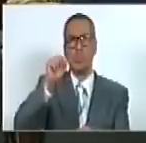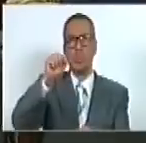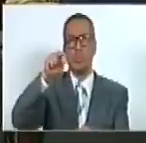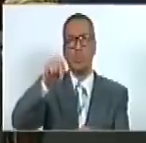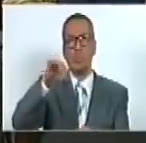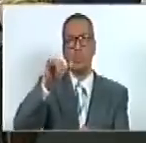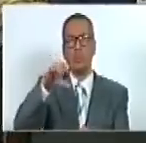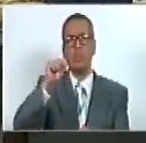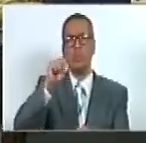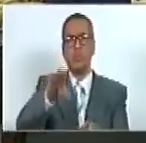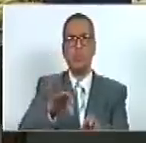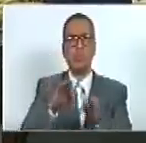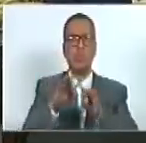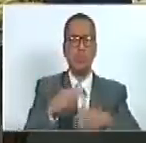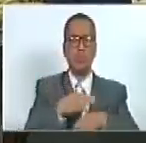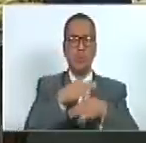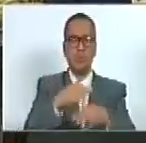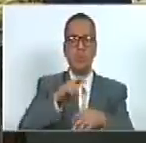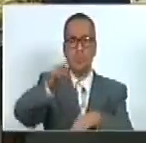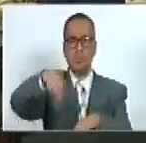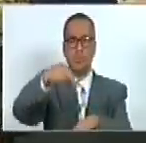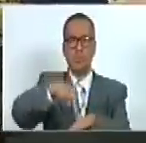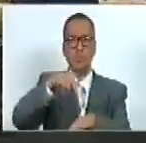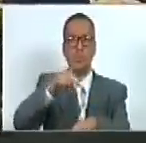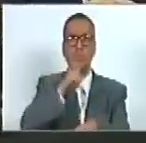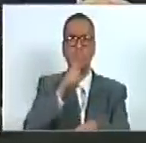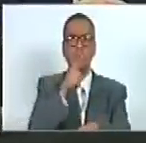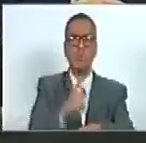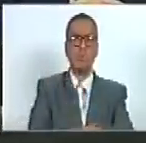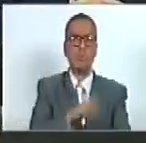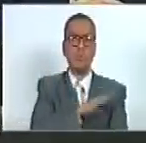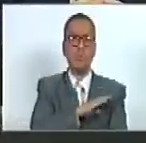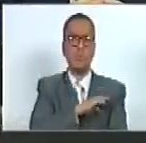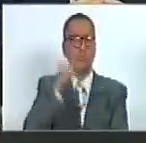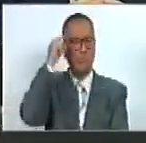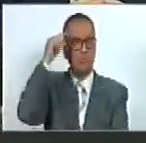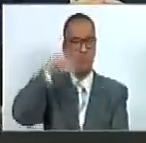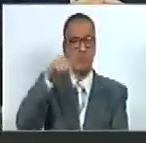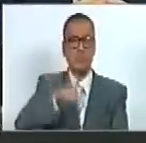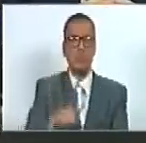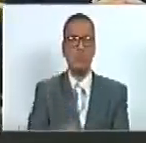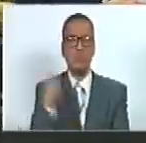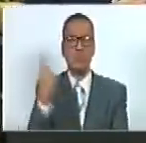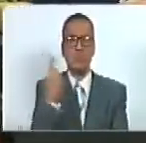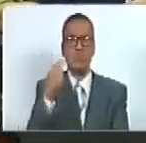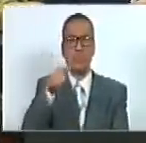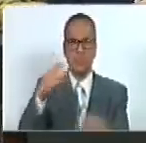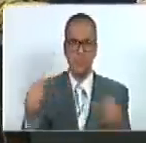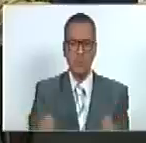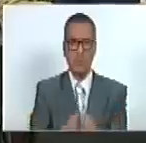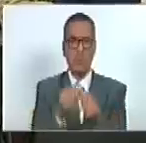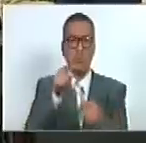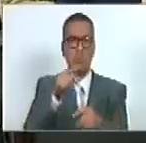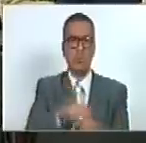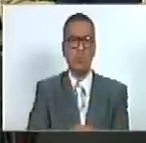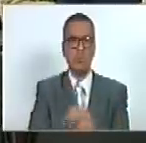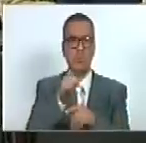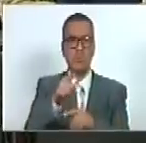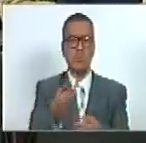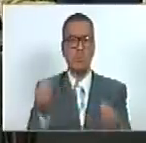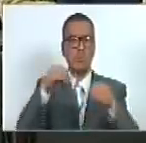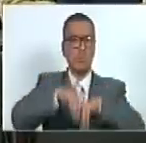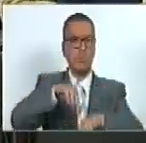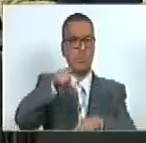unos vasallos del interés transnacional. Y por eso nosotros hoy no solamente que acompañaremos este